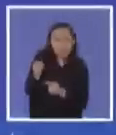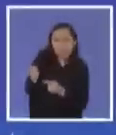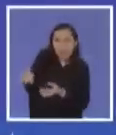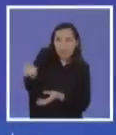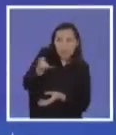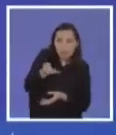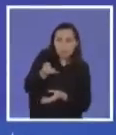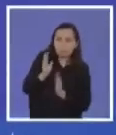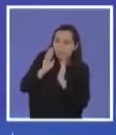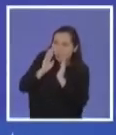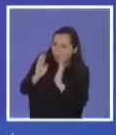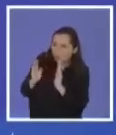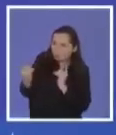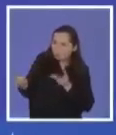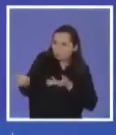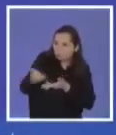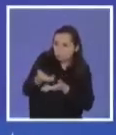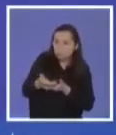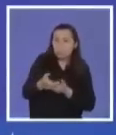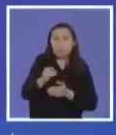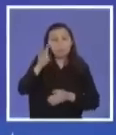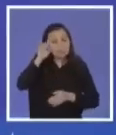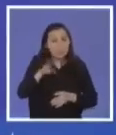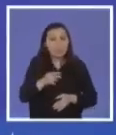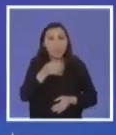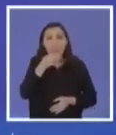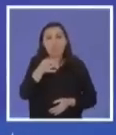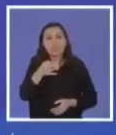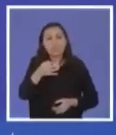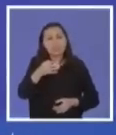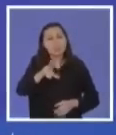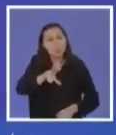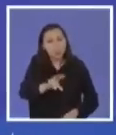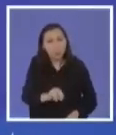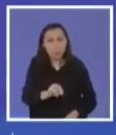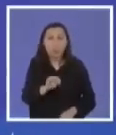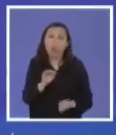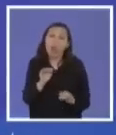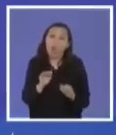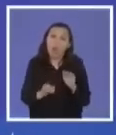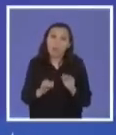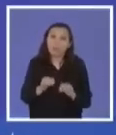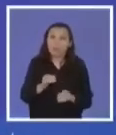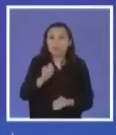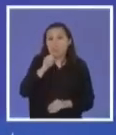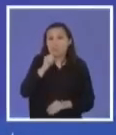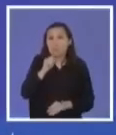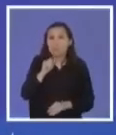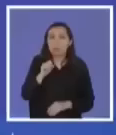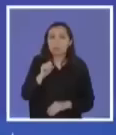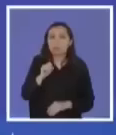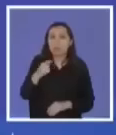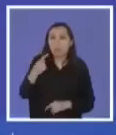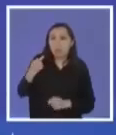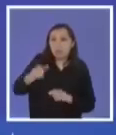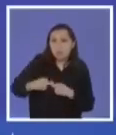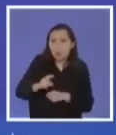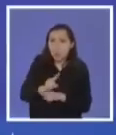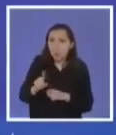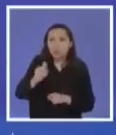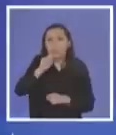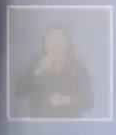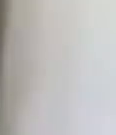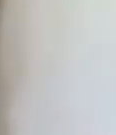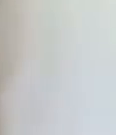respecto a los puntos que son clave para, por ejemplo, los gobernadores regionales. Se plantean cambios legales para que todos